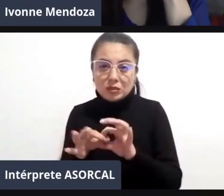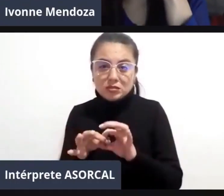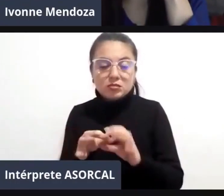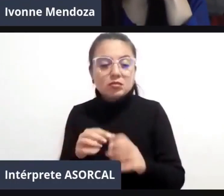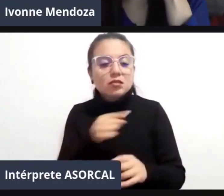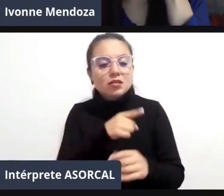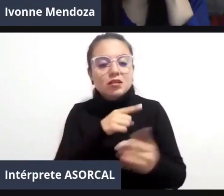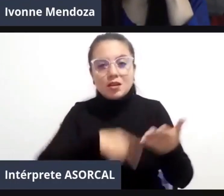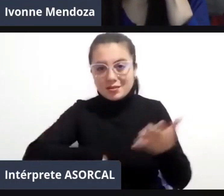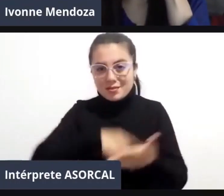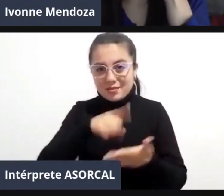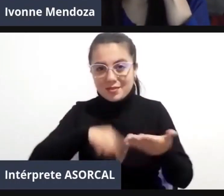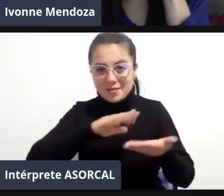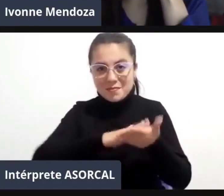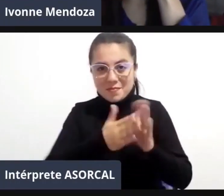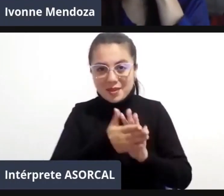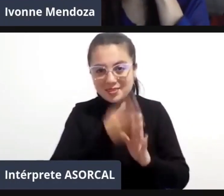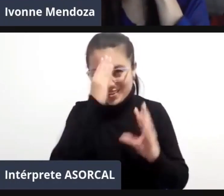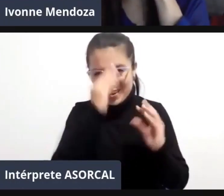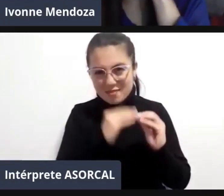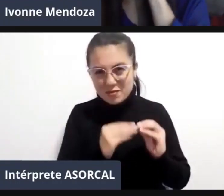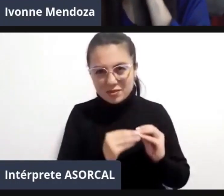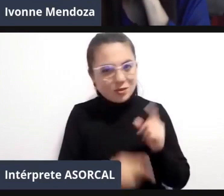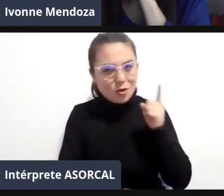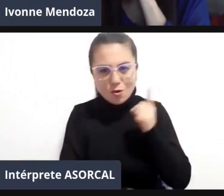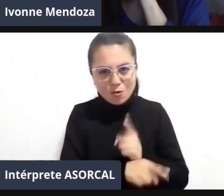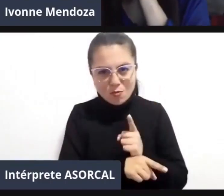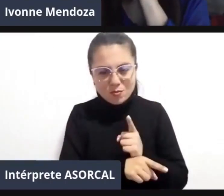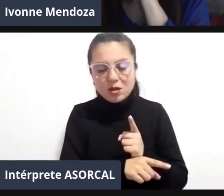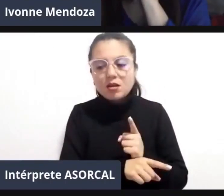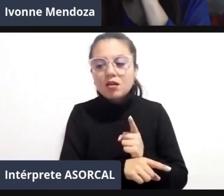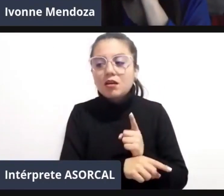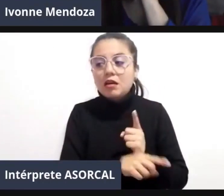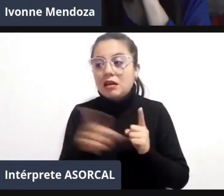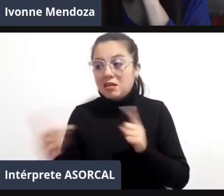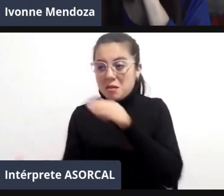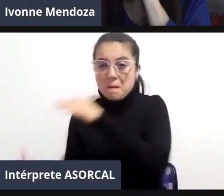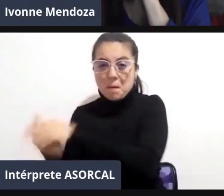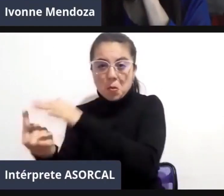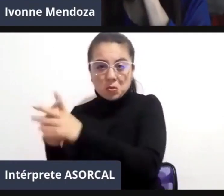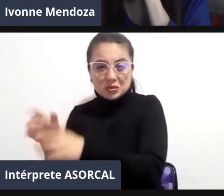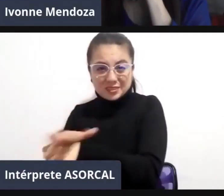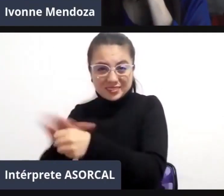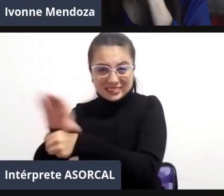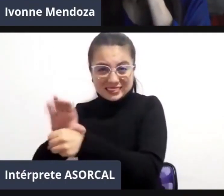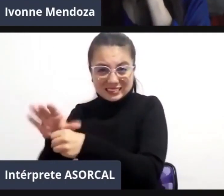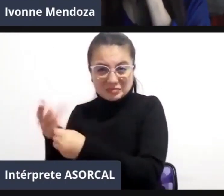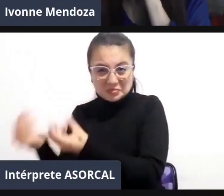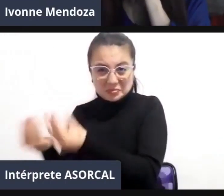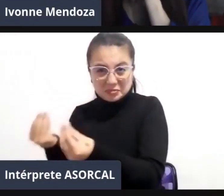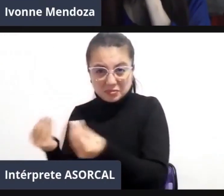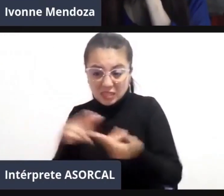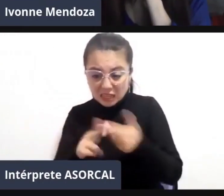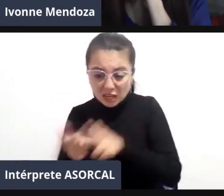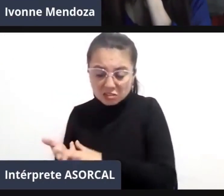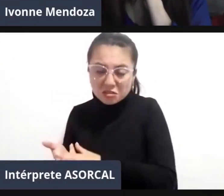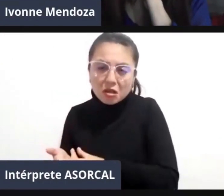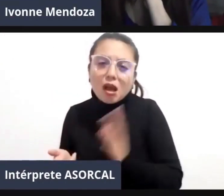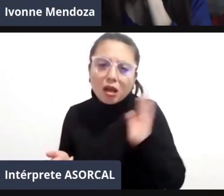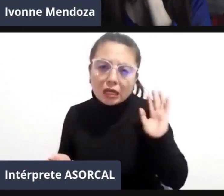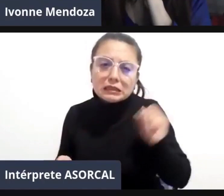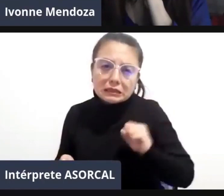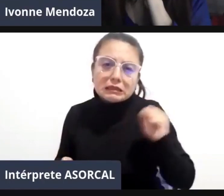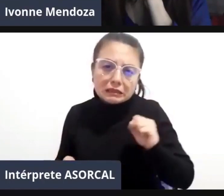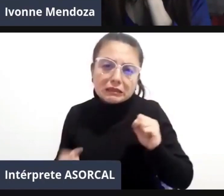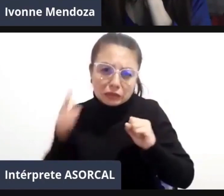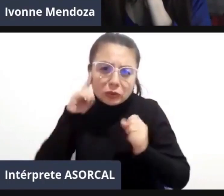lo que esta persona que preguntó dice más, creo que sí, sin duda, no los hay. No sabría ser más claro